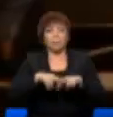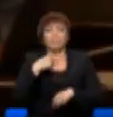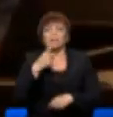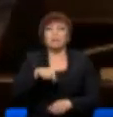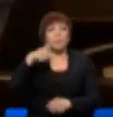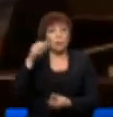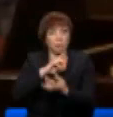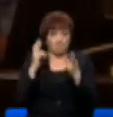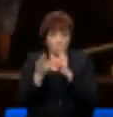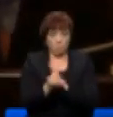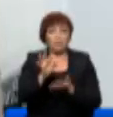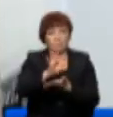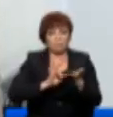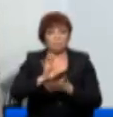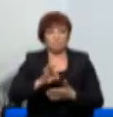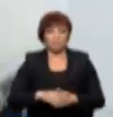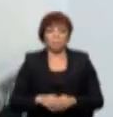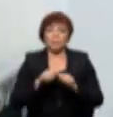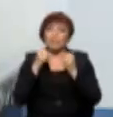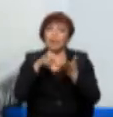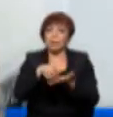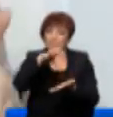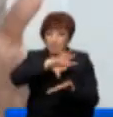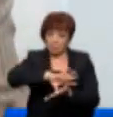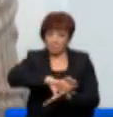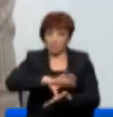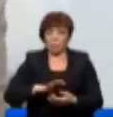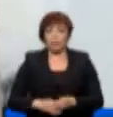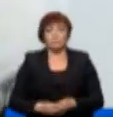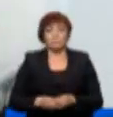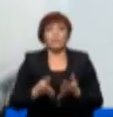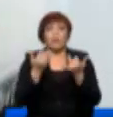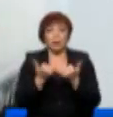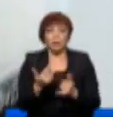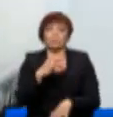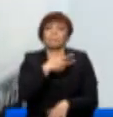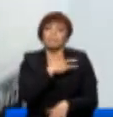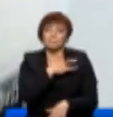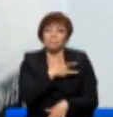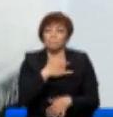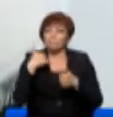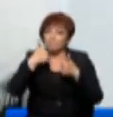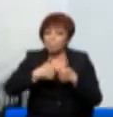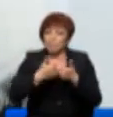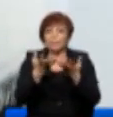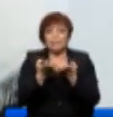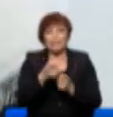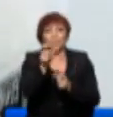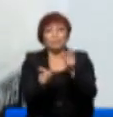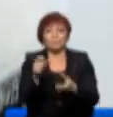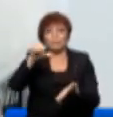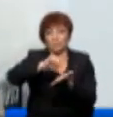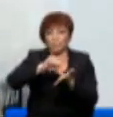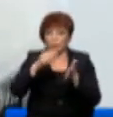fueron aprobadas en el legislativo. La Asamblea Nacional ha sido sensible con las aspiraciones del pueblo ecuatoriano